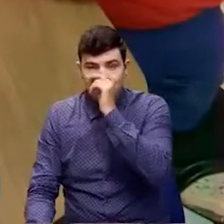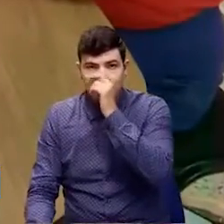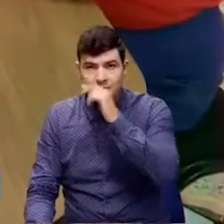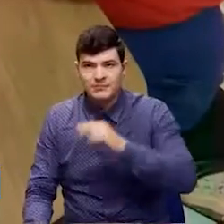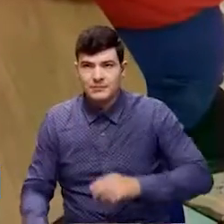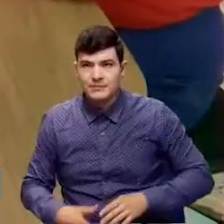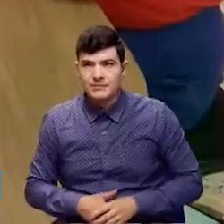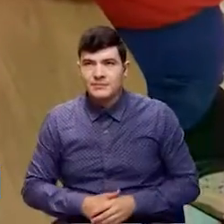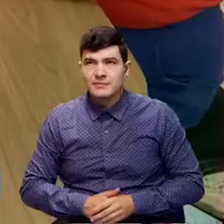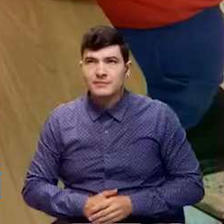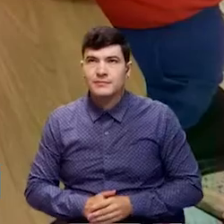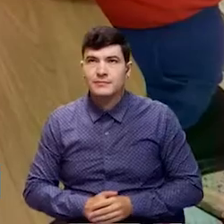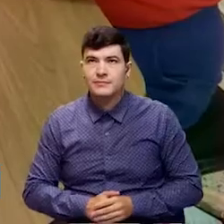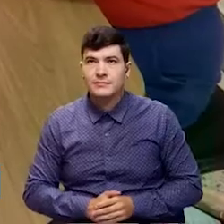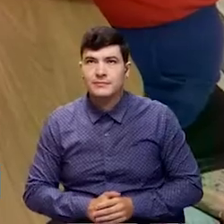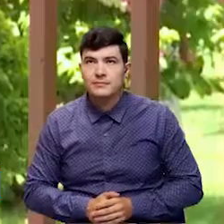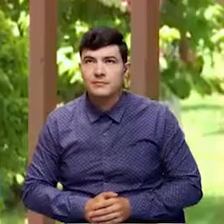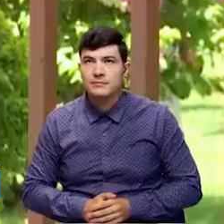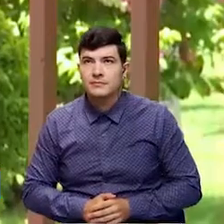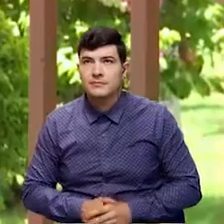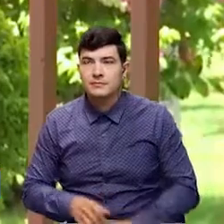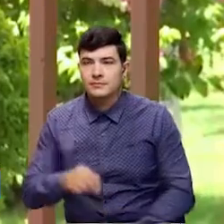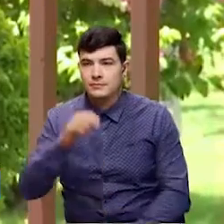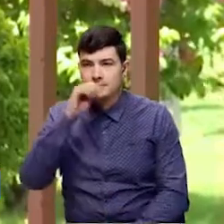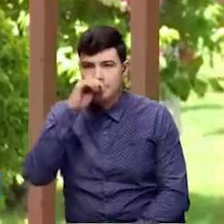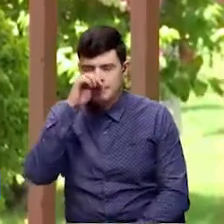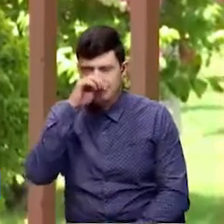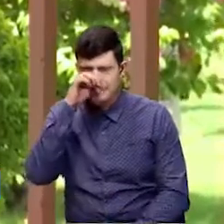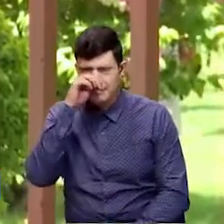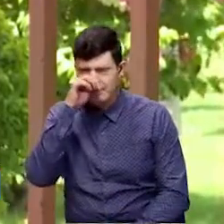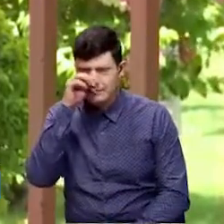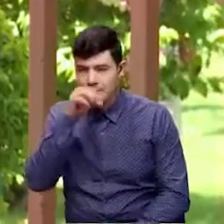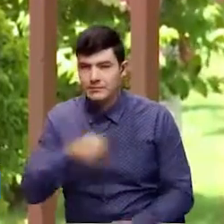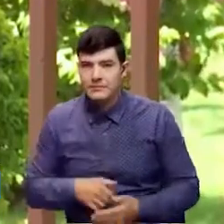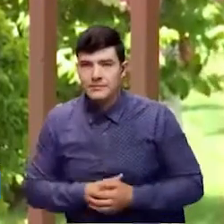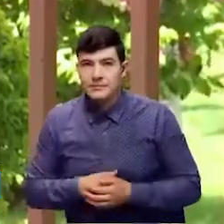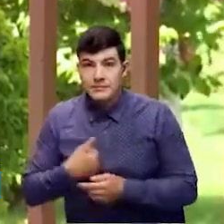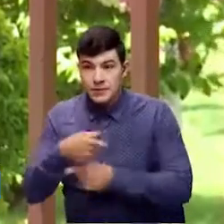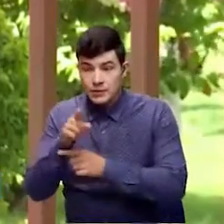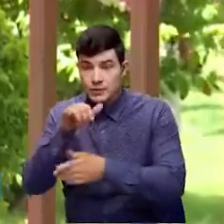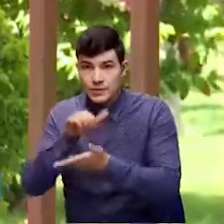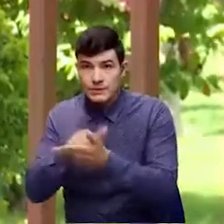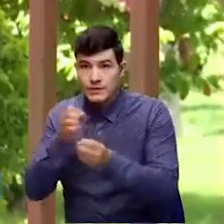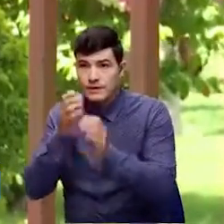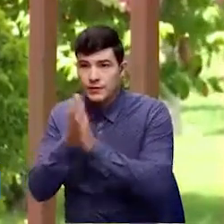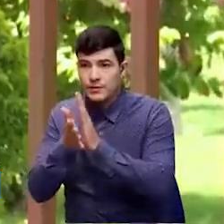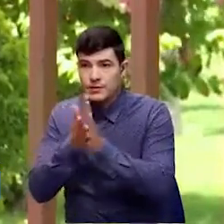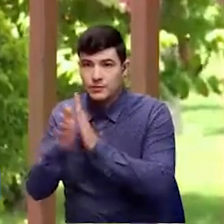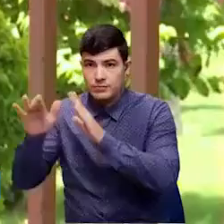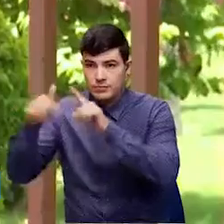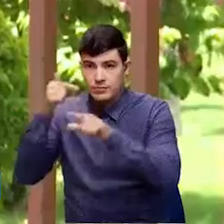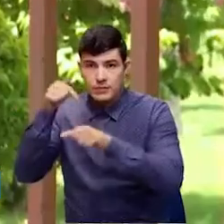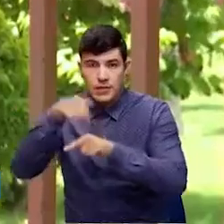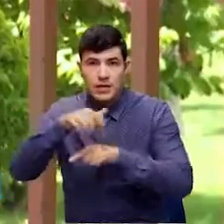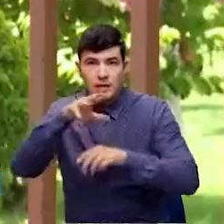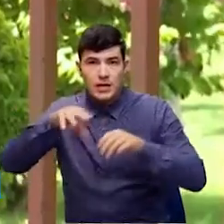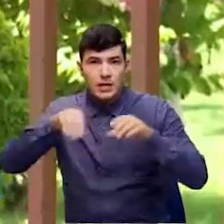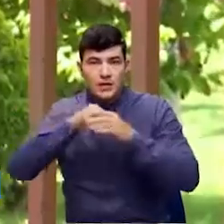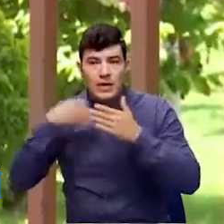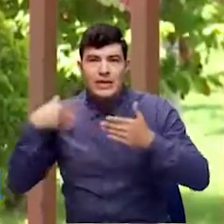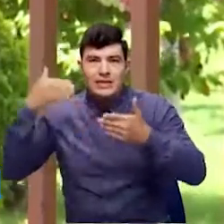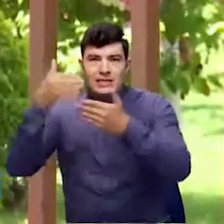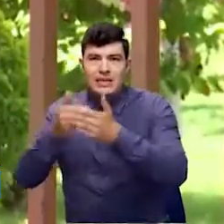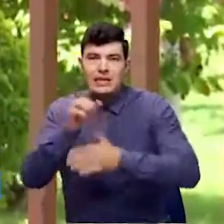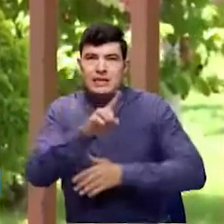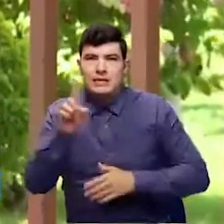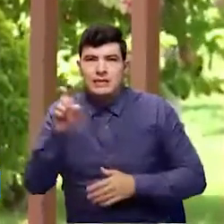para establecer una mesa de diálogo pues bien esa misma información que ella le suministró al canal tro respecto a que hasta el 16 de